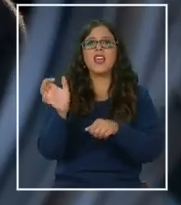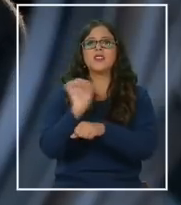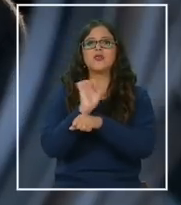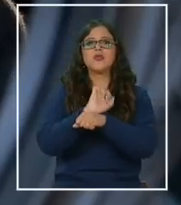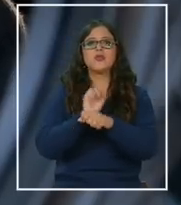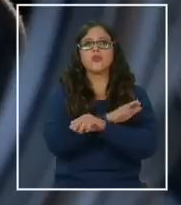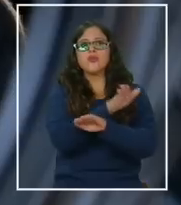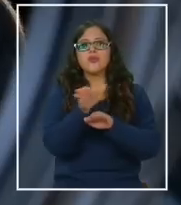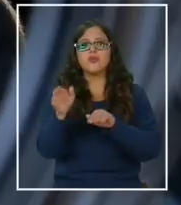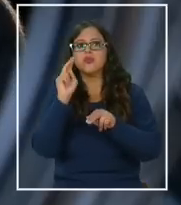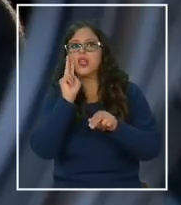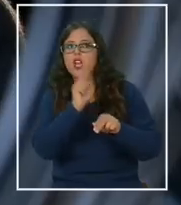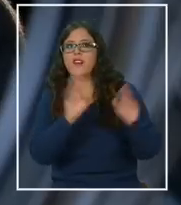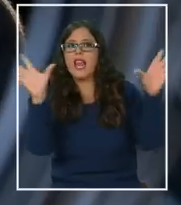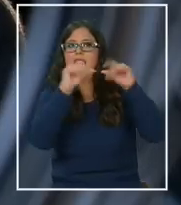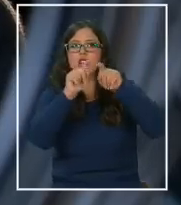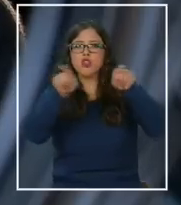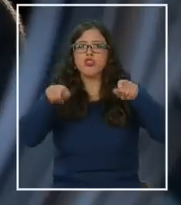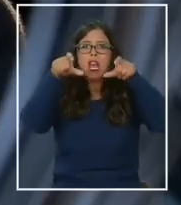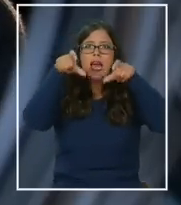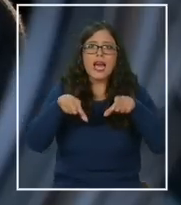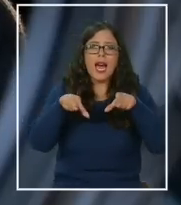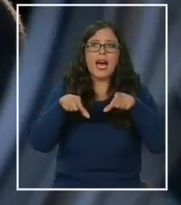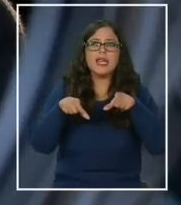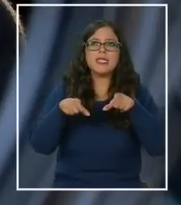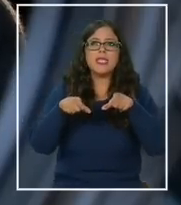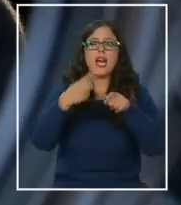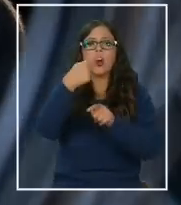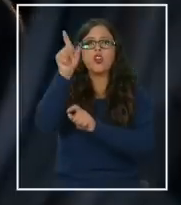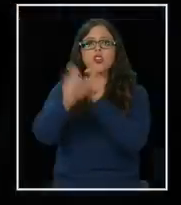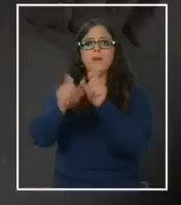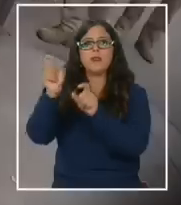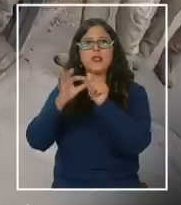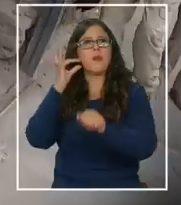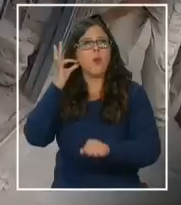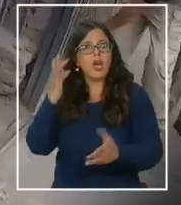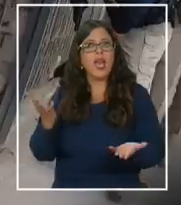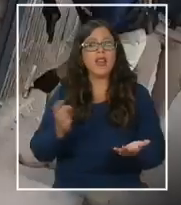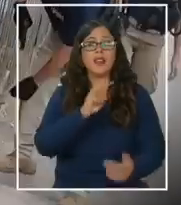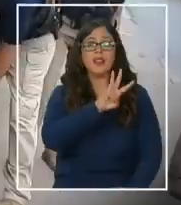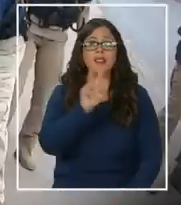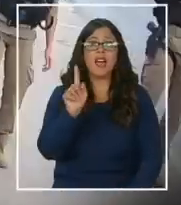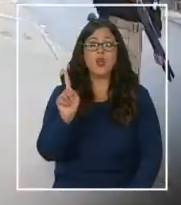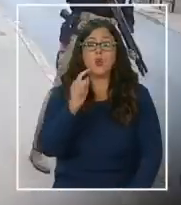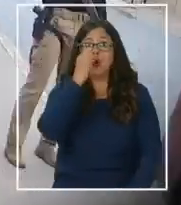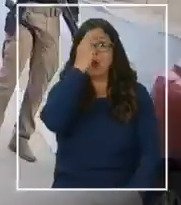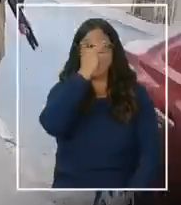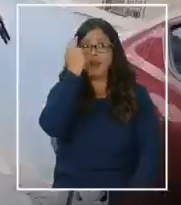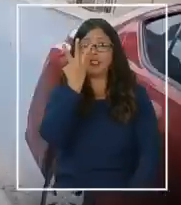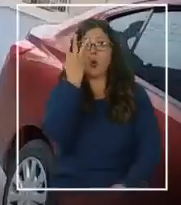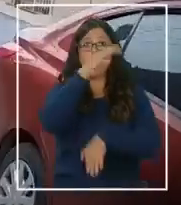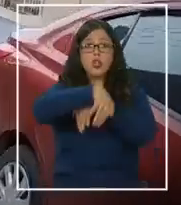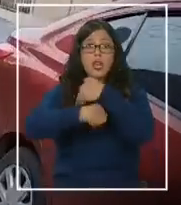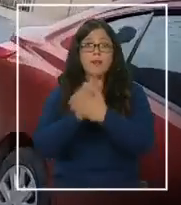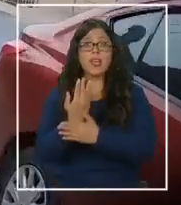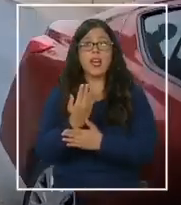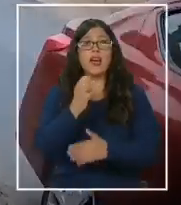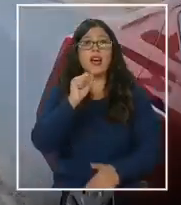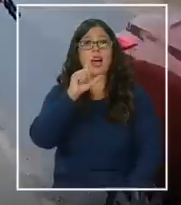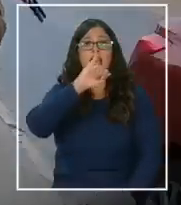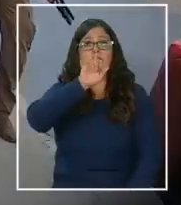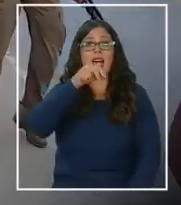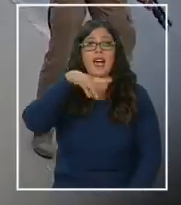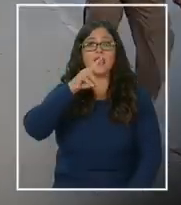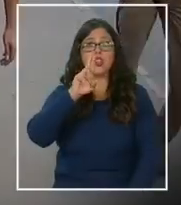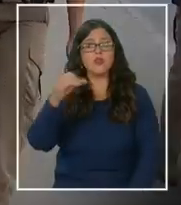que lo veían en la noche en las canchas, con muchachas arriba de la camioneta. El 31 de marzo a las 4 de la mañana, Alejandro recibió un